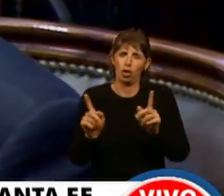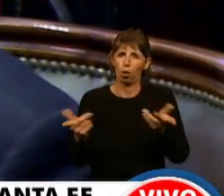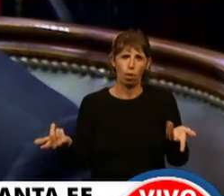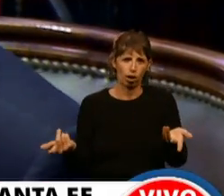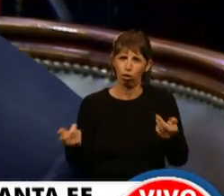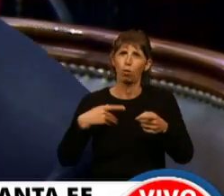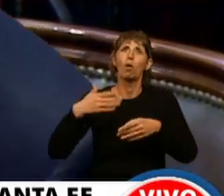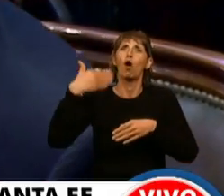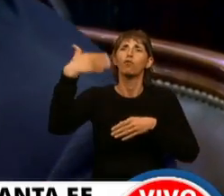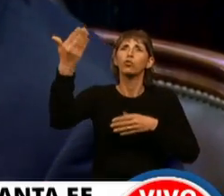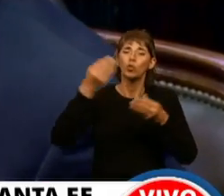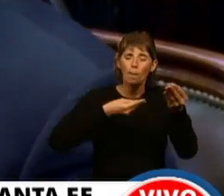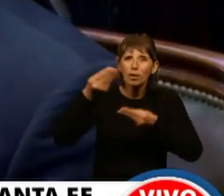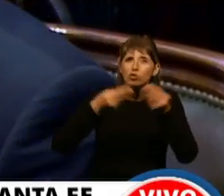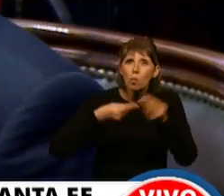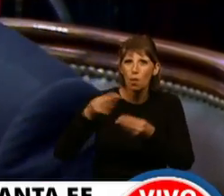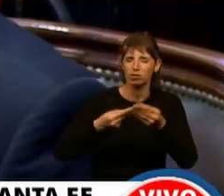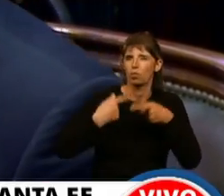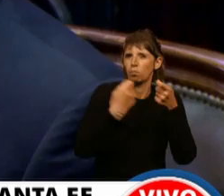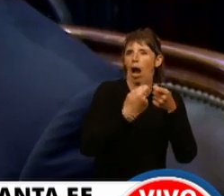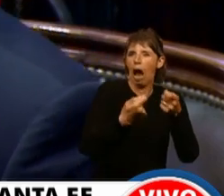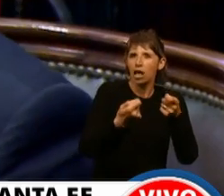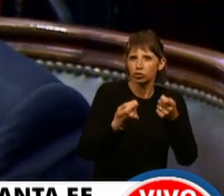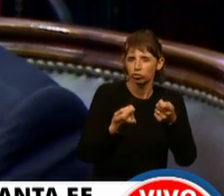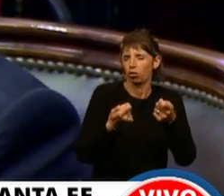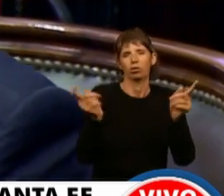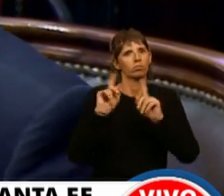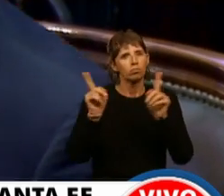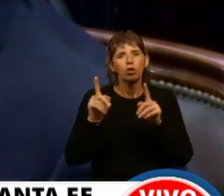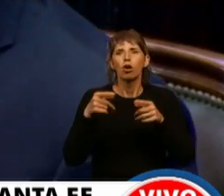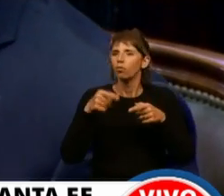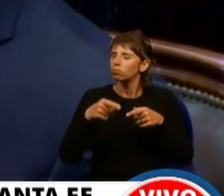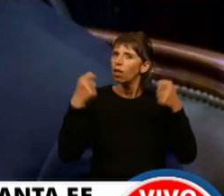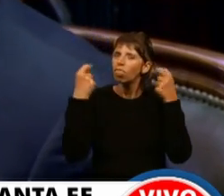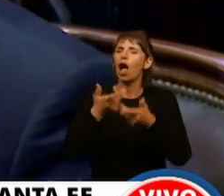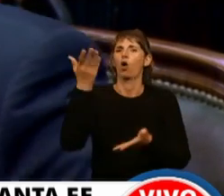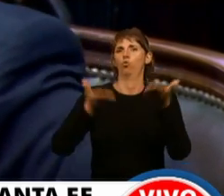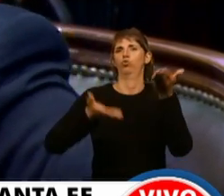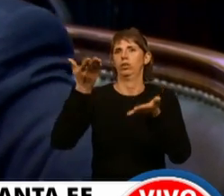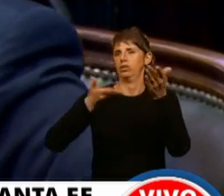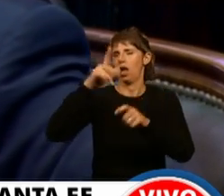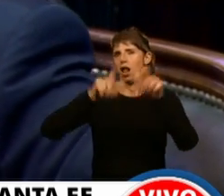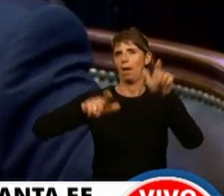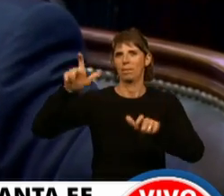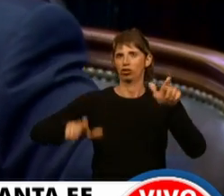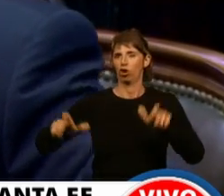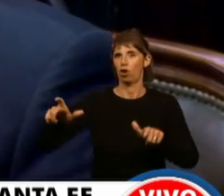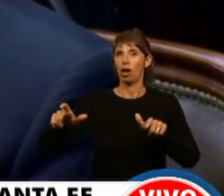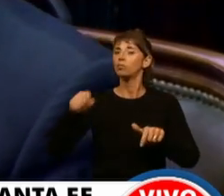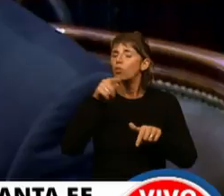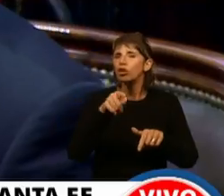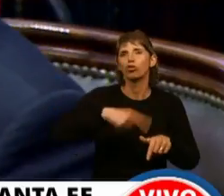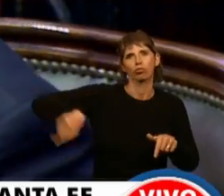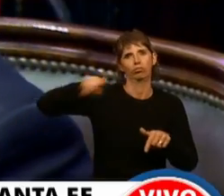y no ven el impacto social y la justicia que se está haciendo y a eso les llamo los llamo a la